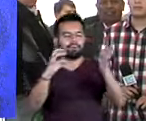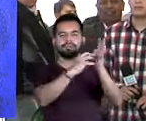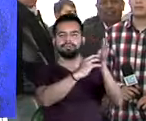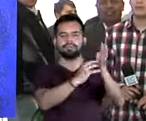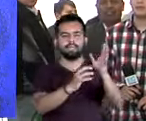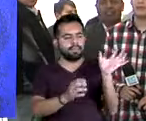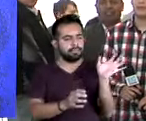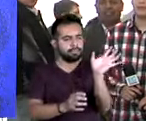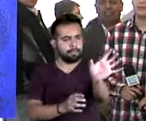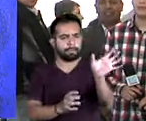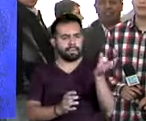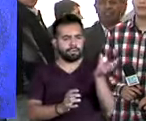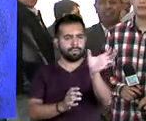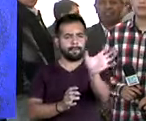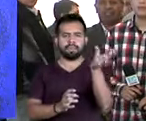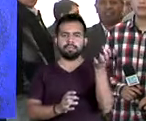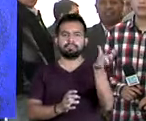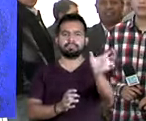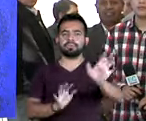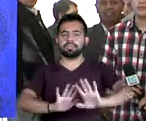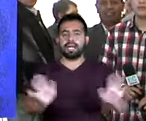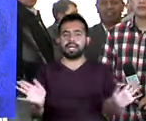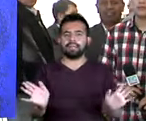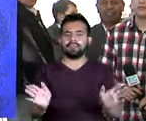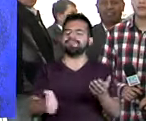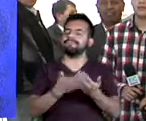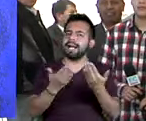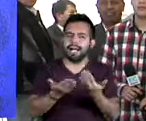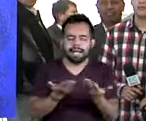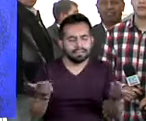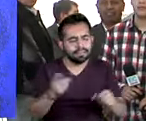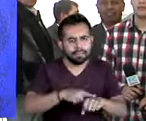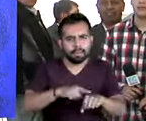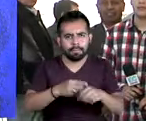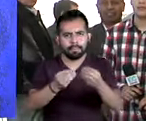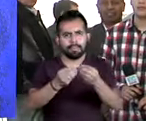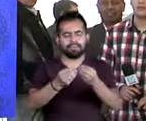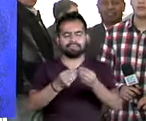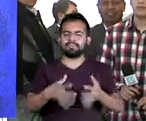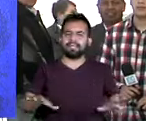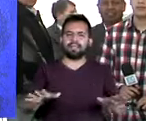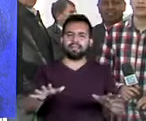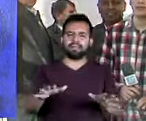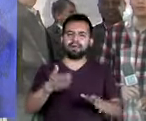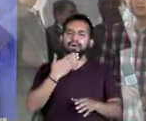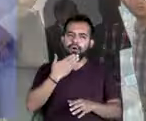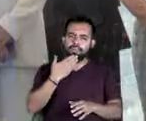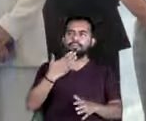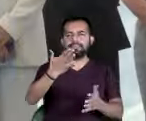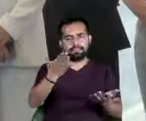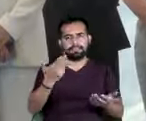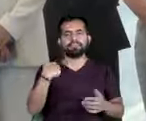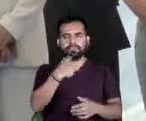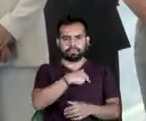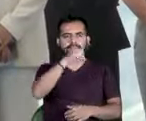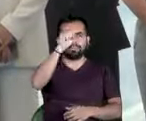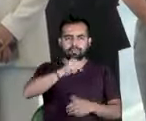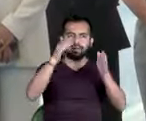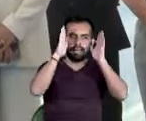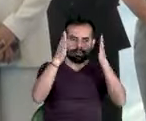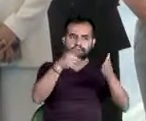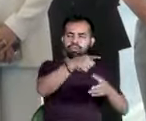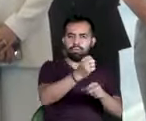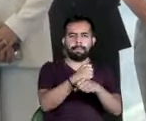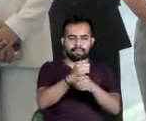5, para unos 10 viajes? Es una barbaridad. Por lo tanto, no me ahondo en detalles, pero le quiero decir que nosotros vamos a poner verdaderamente en funcionamiento el Metro de